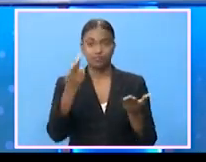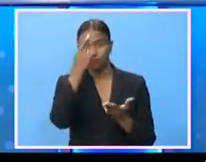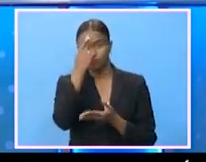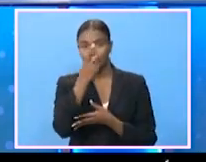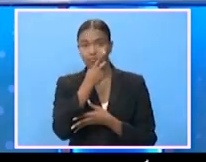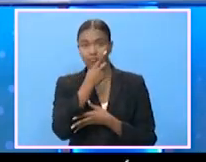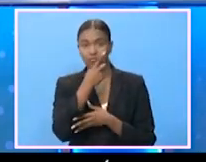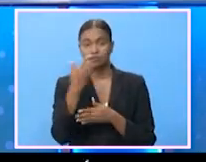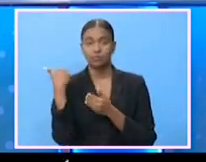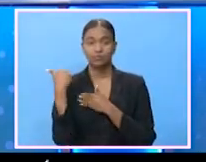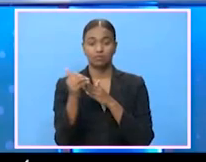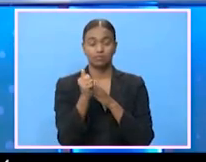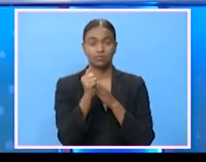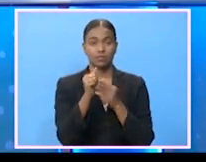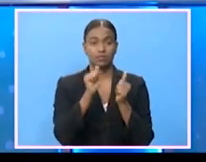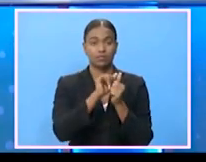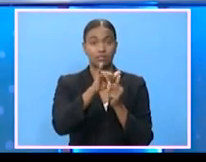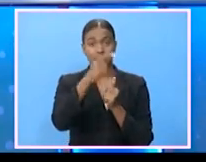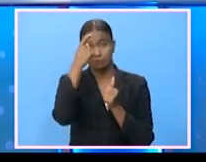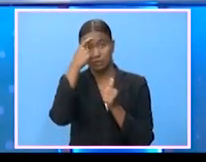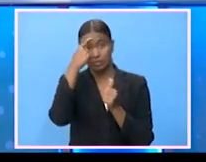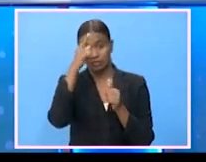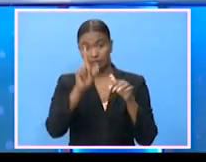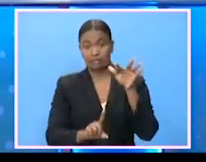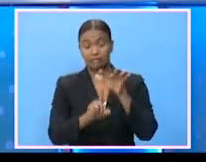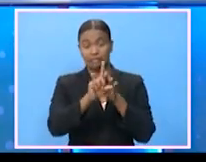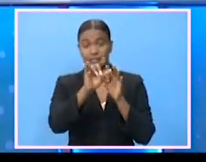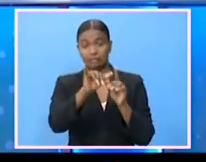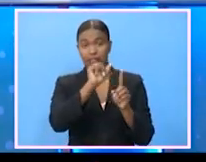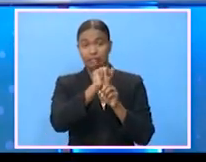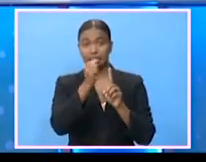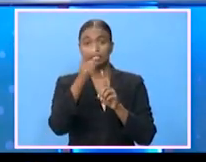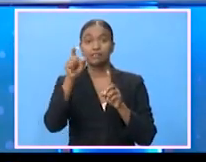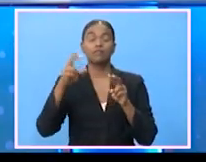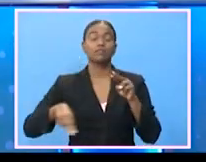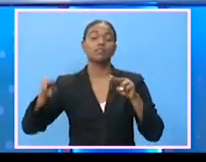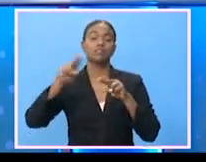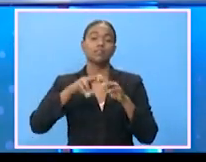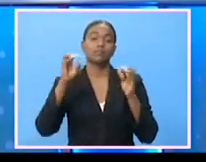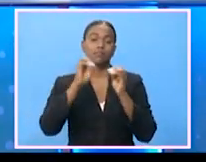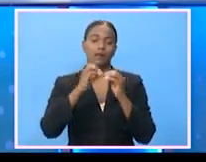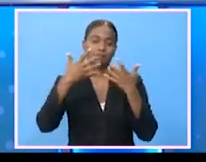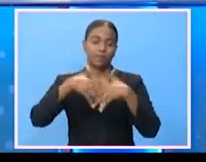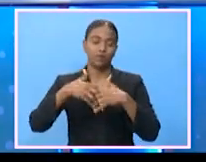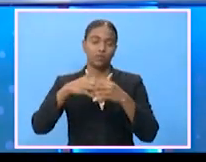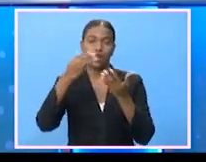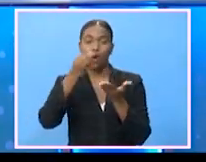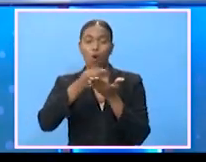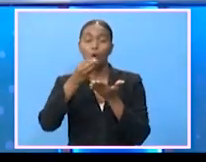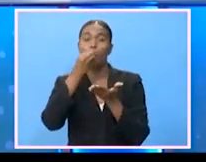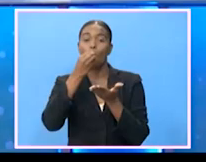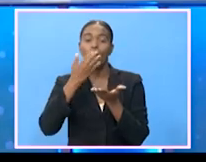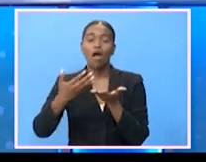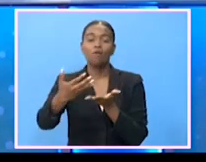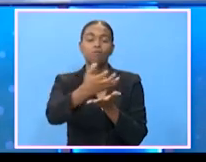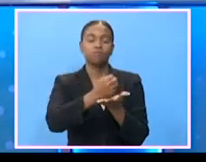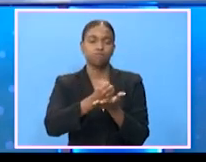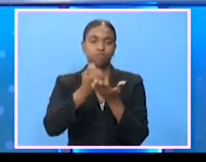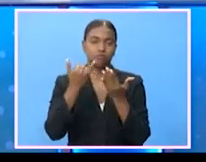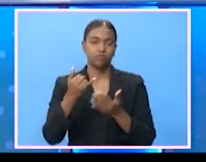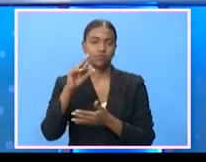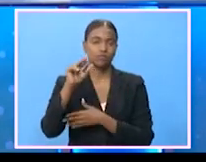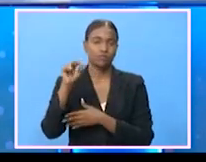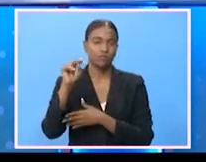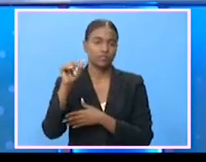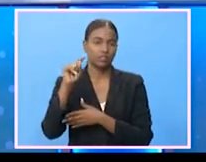Dominicana. Dirigentes sindicales consideran que ante este panorama se debe aumentar la producción agrícola. Nuestro compañero Ramón Santana